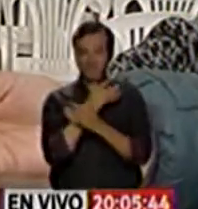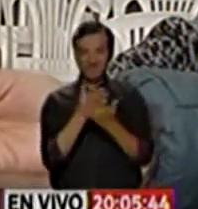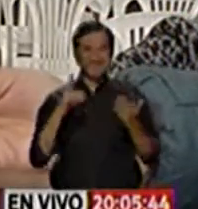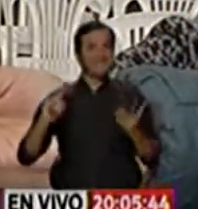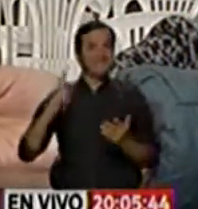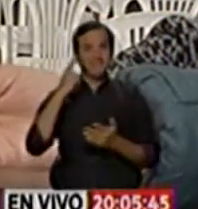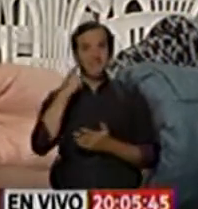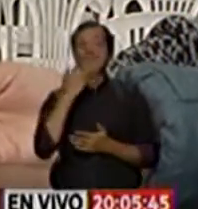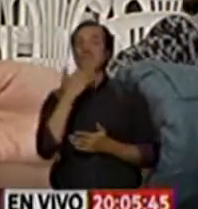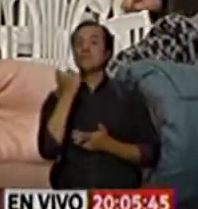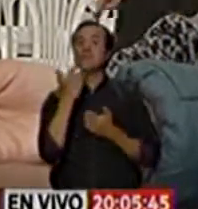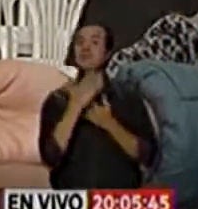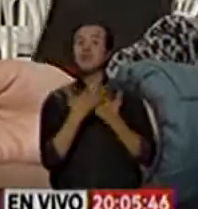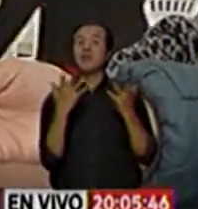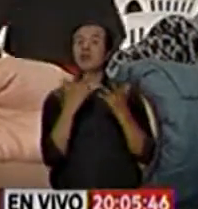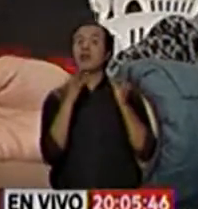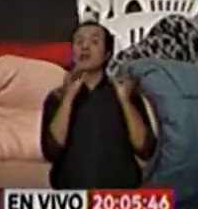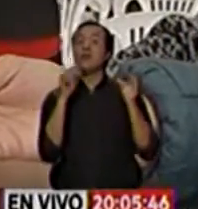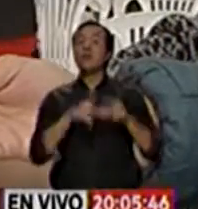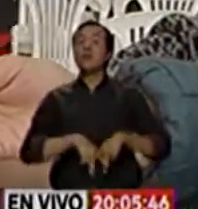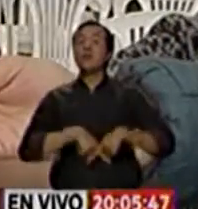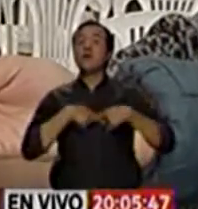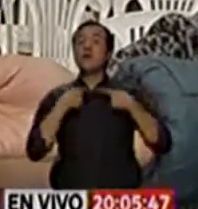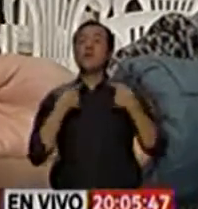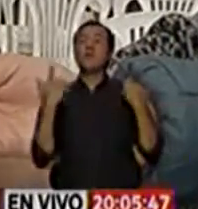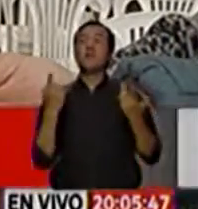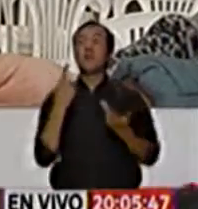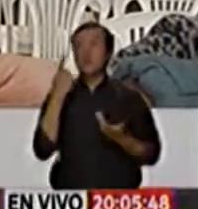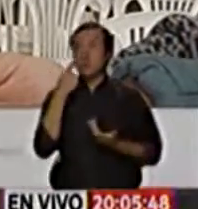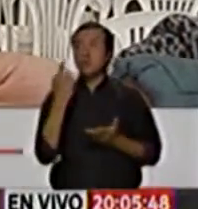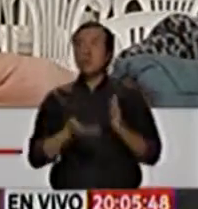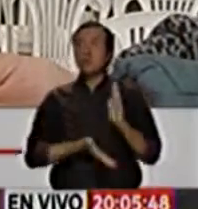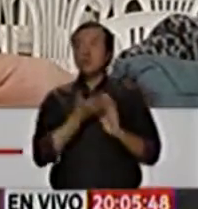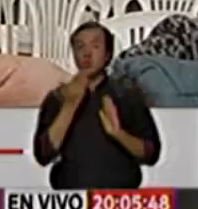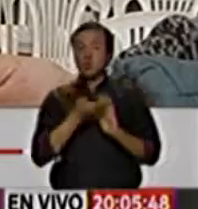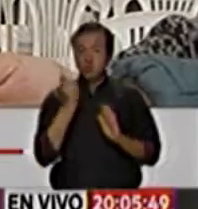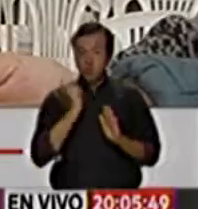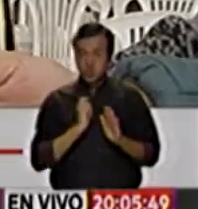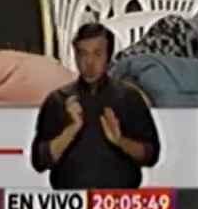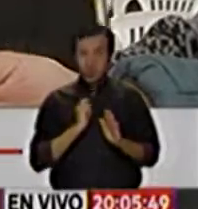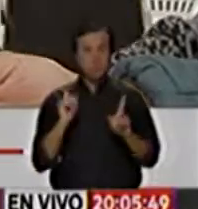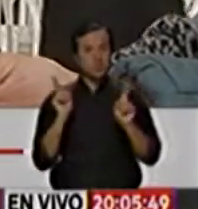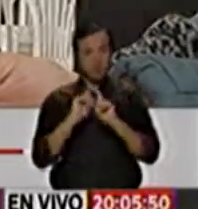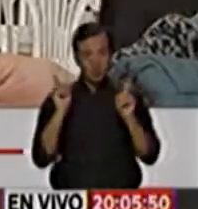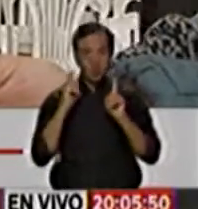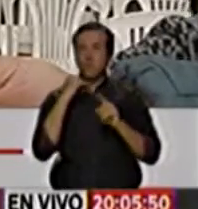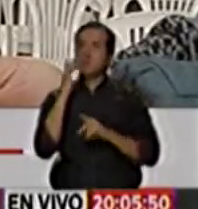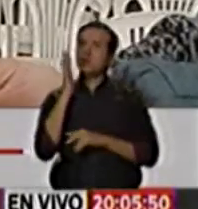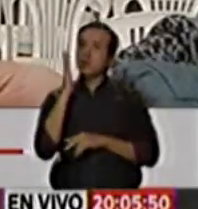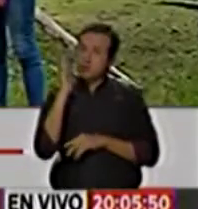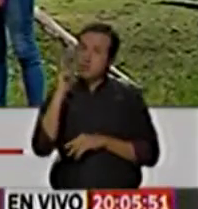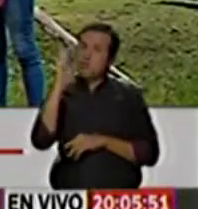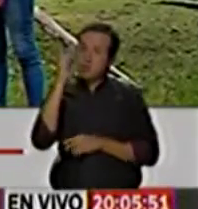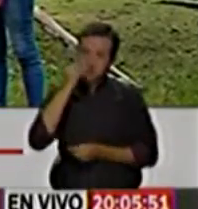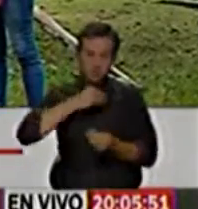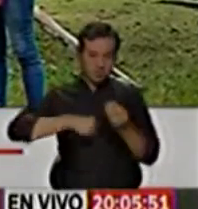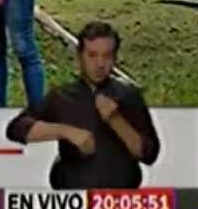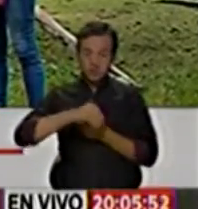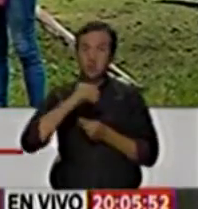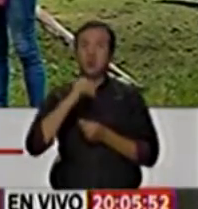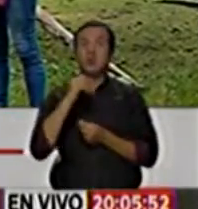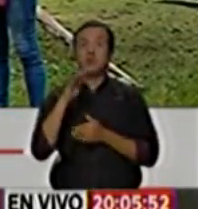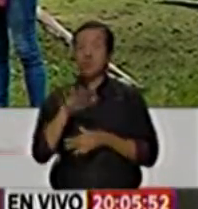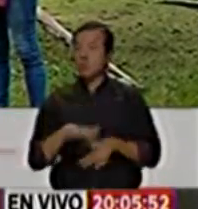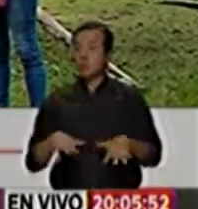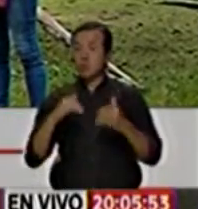forma de mejorar nuestra calidad de vida no es incrementando salarios, es haciendo inversiones productivas. La exoneración en